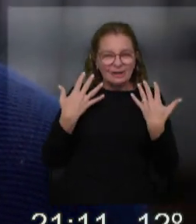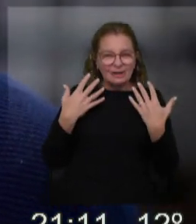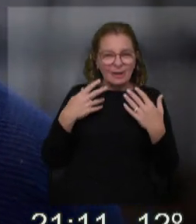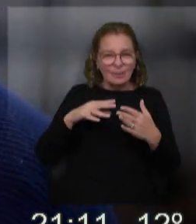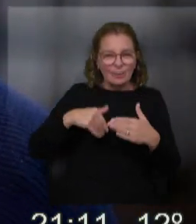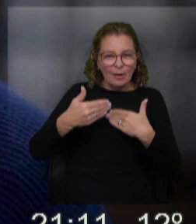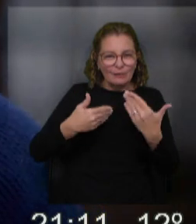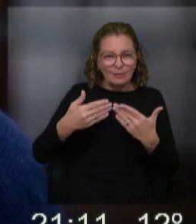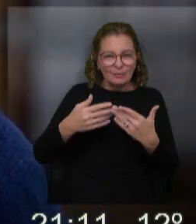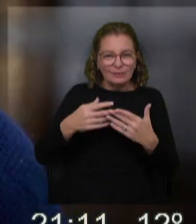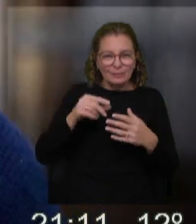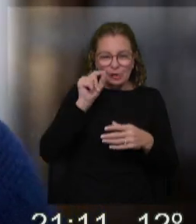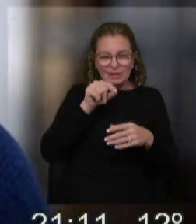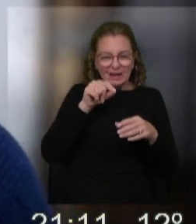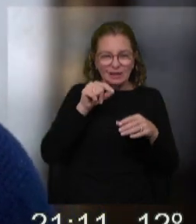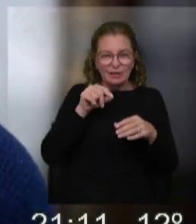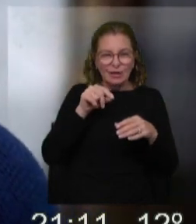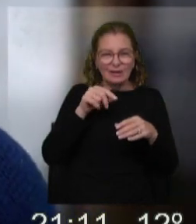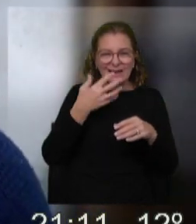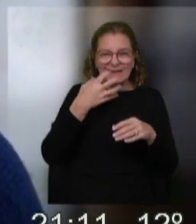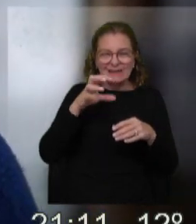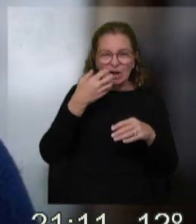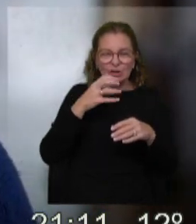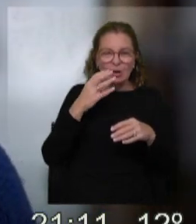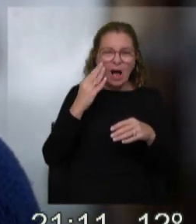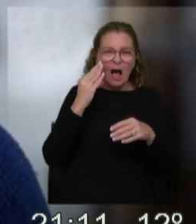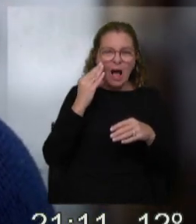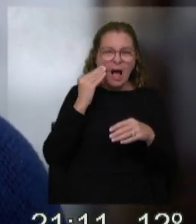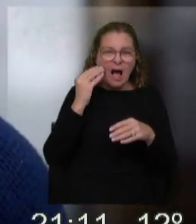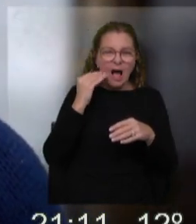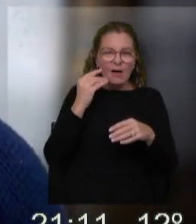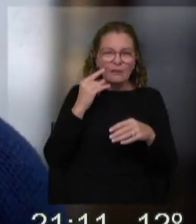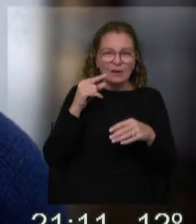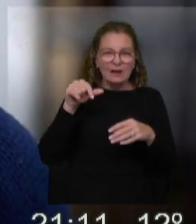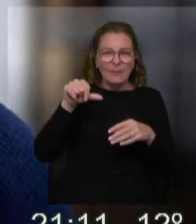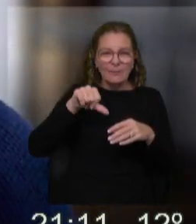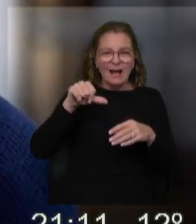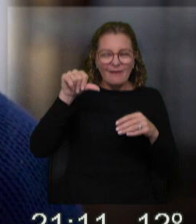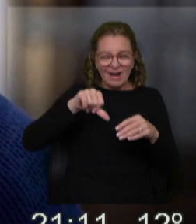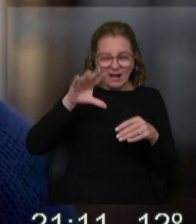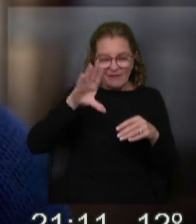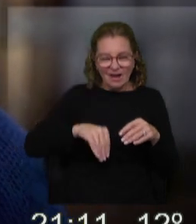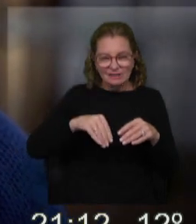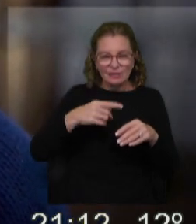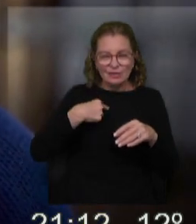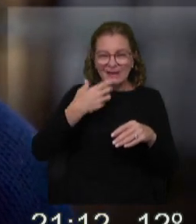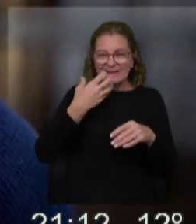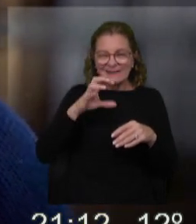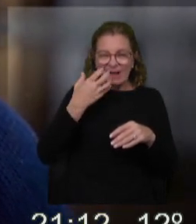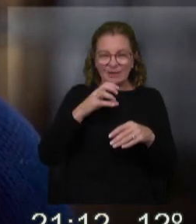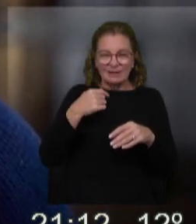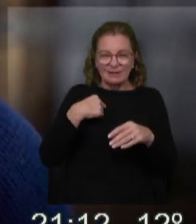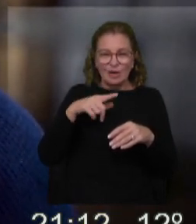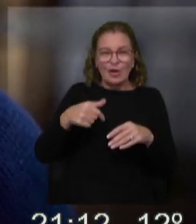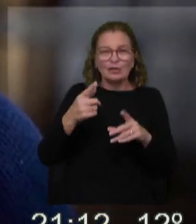terrones, alborotando los teros y llamando a gritos a mi abuela: «Muchachilla maldita, bájate de las parvas». Yo gritaba que